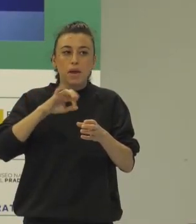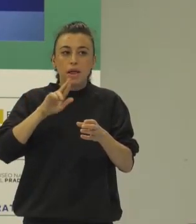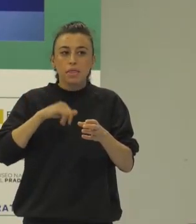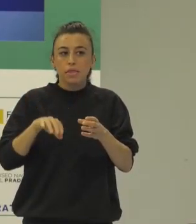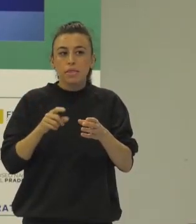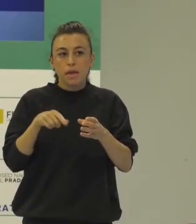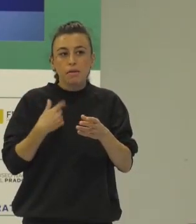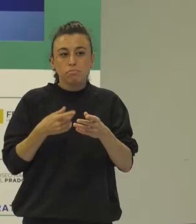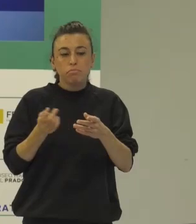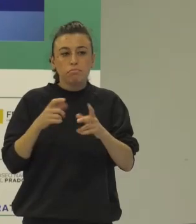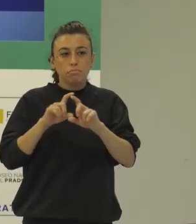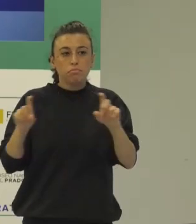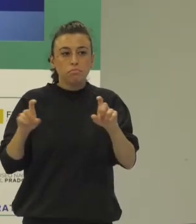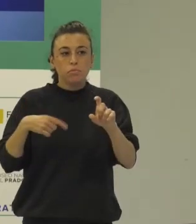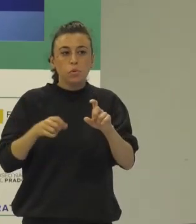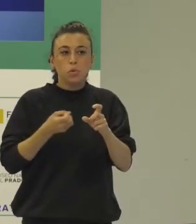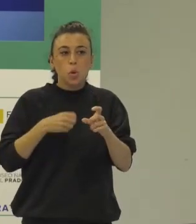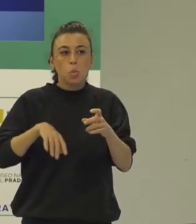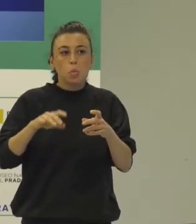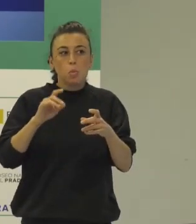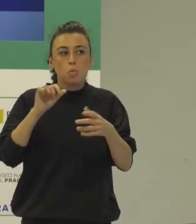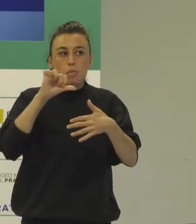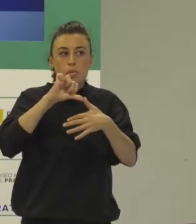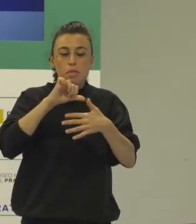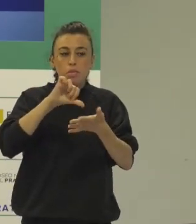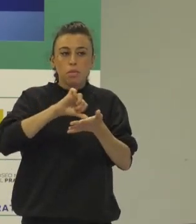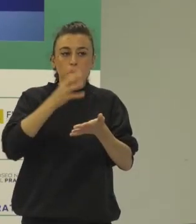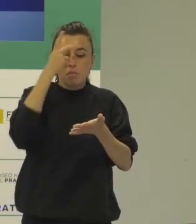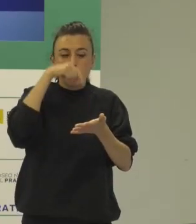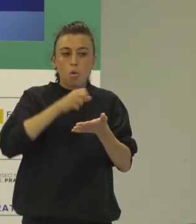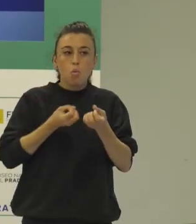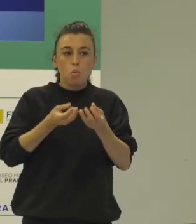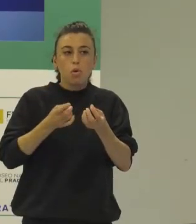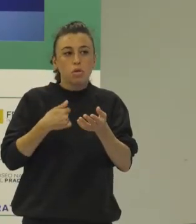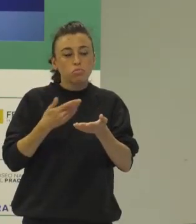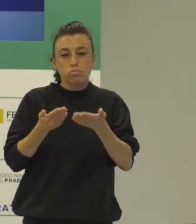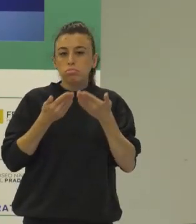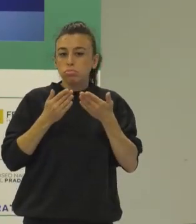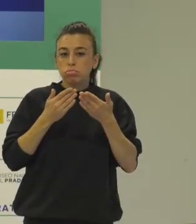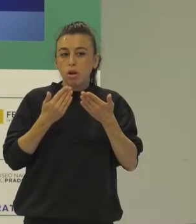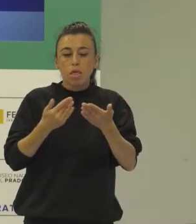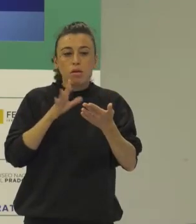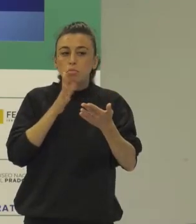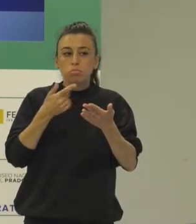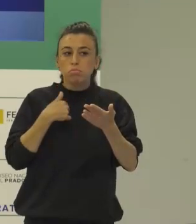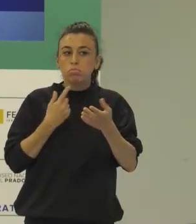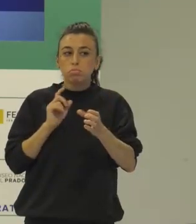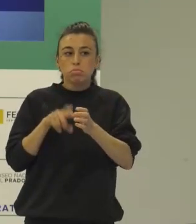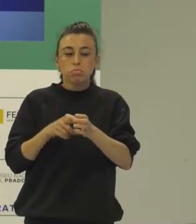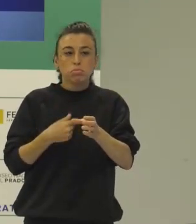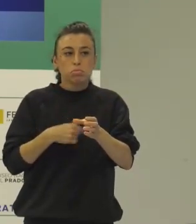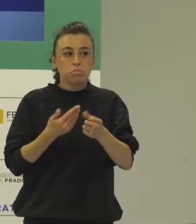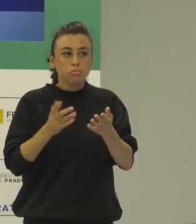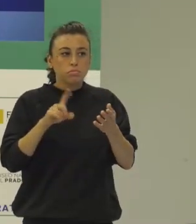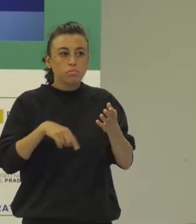invitación. Para poder conversar con público europeo, español, madrileño y también con mis colegas